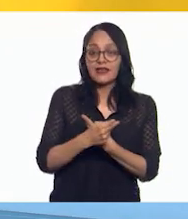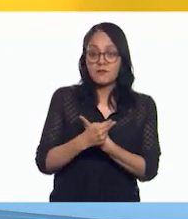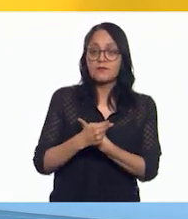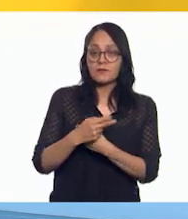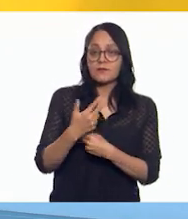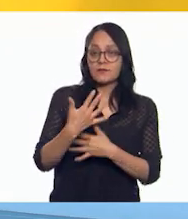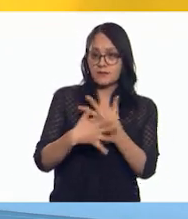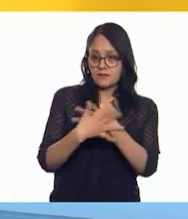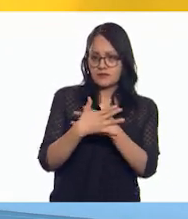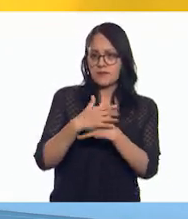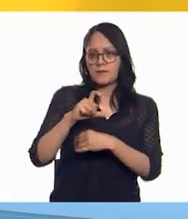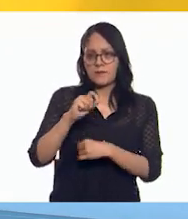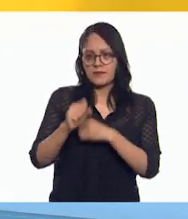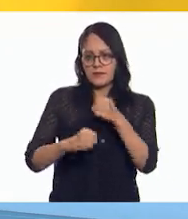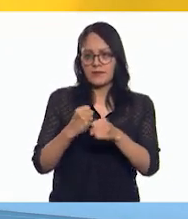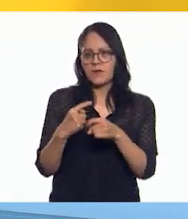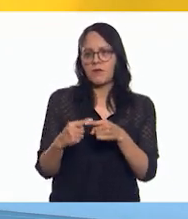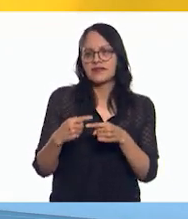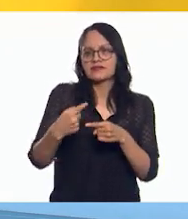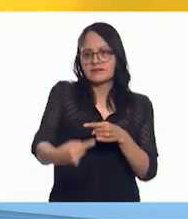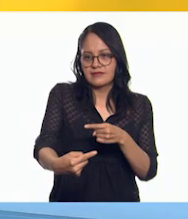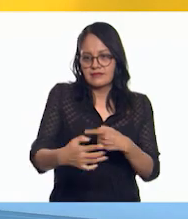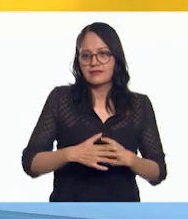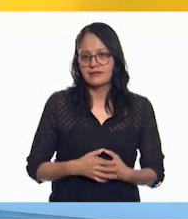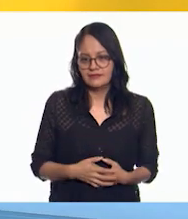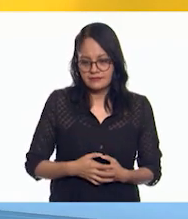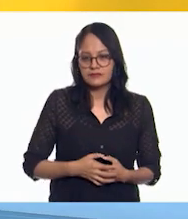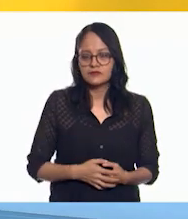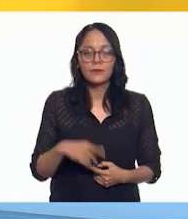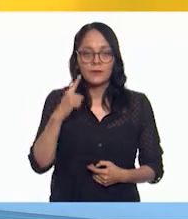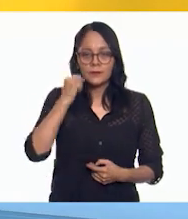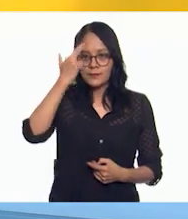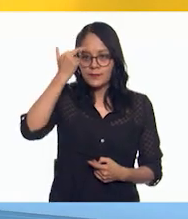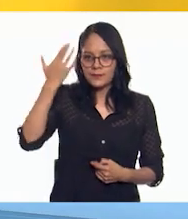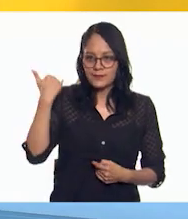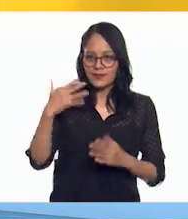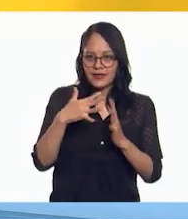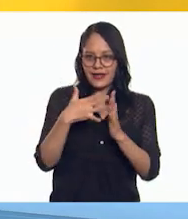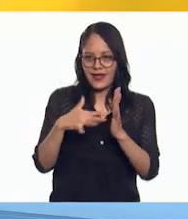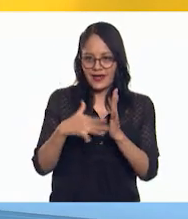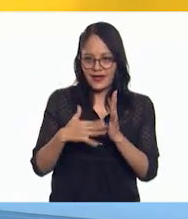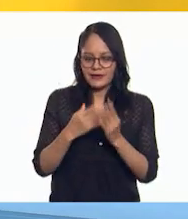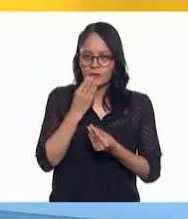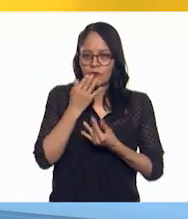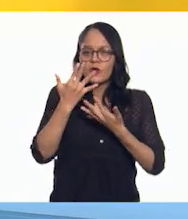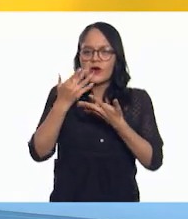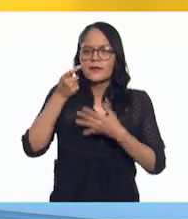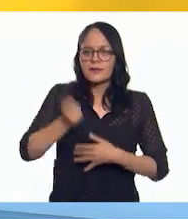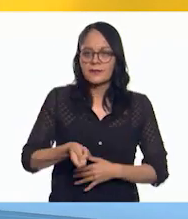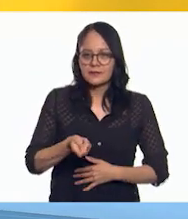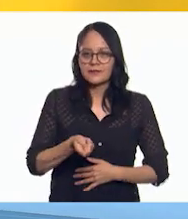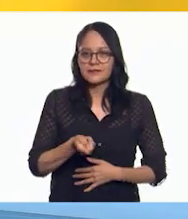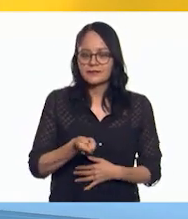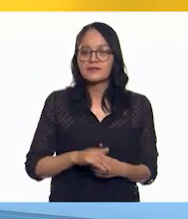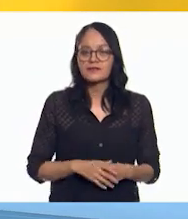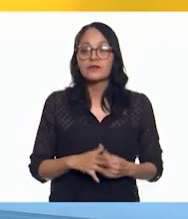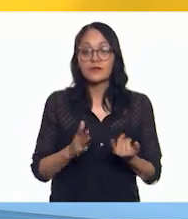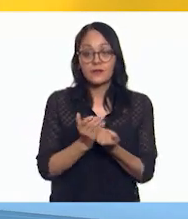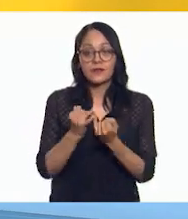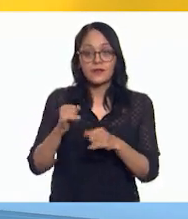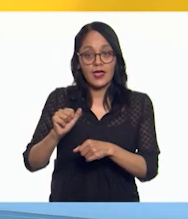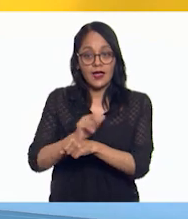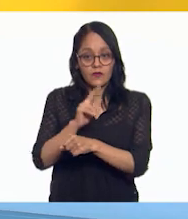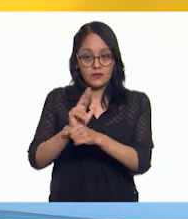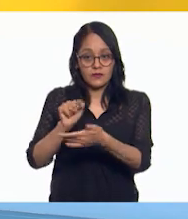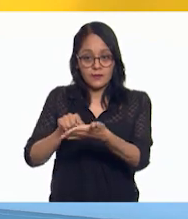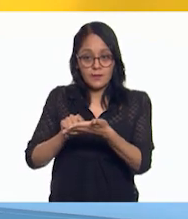Villaurrutia, Gorostiza y compañía. Lo que dijimos cuando leímos aquel poema es que la poesía de Alichu Macero posee algunos